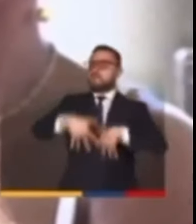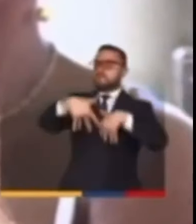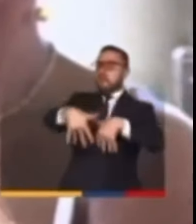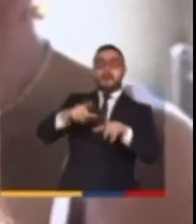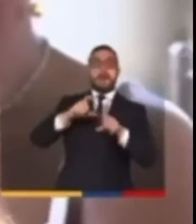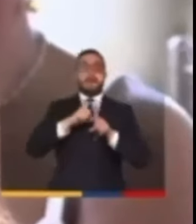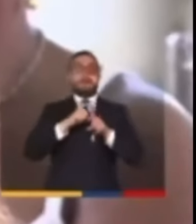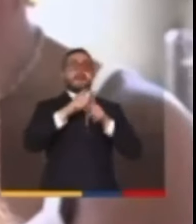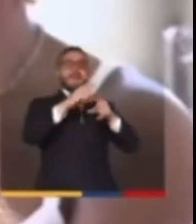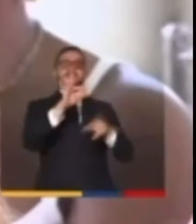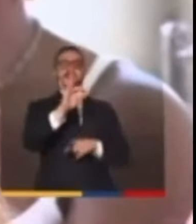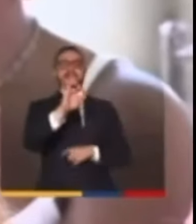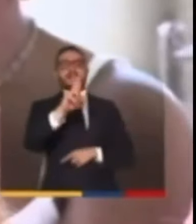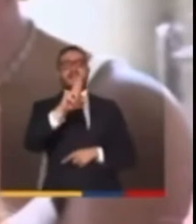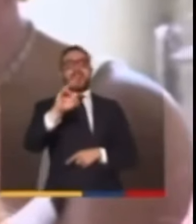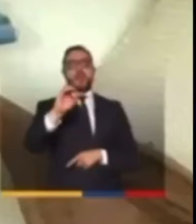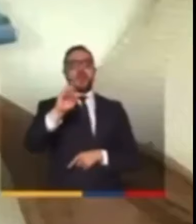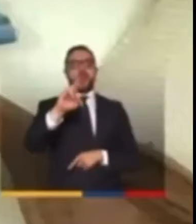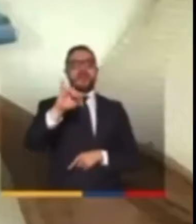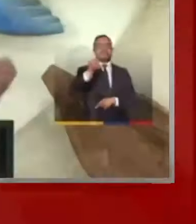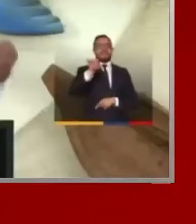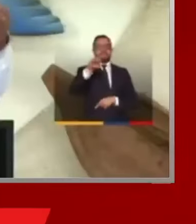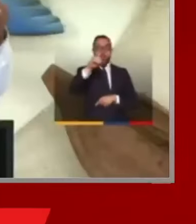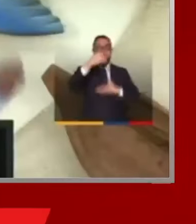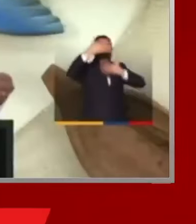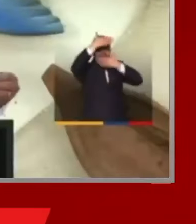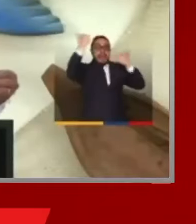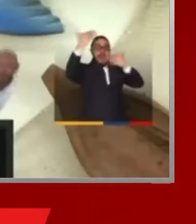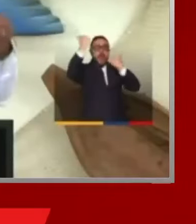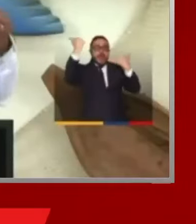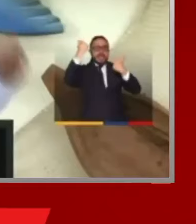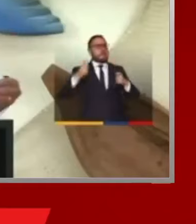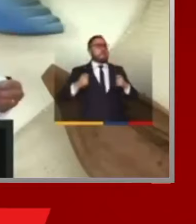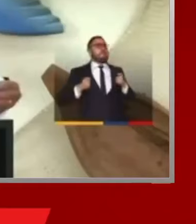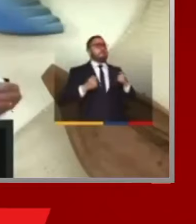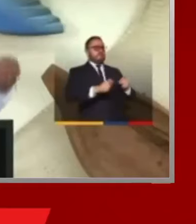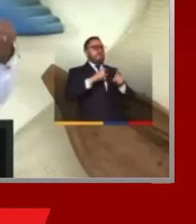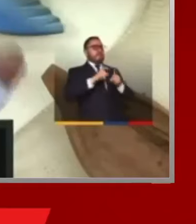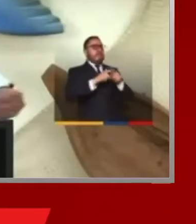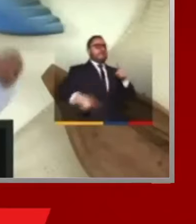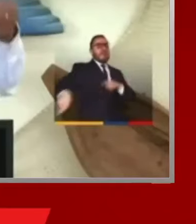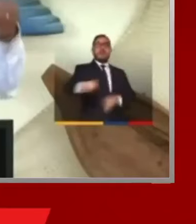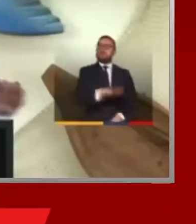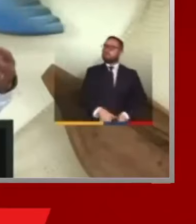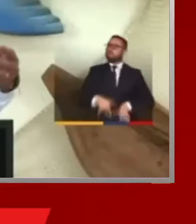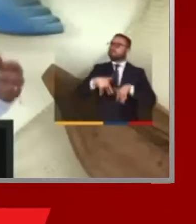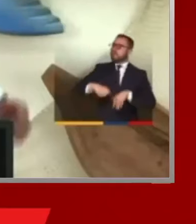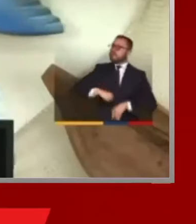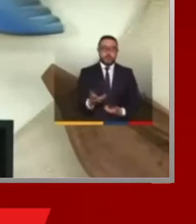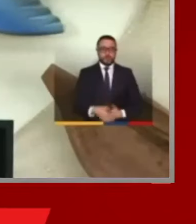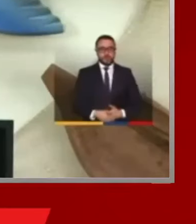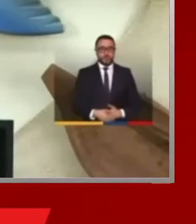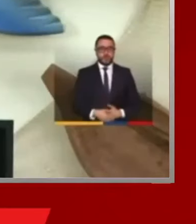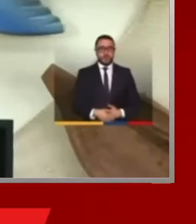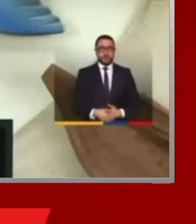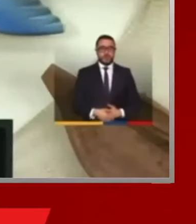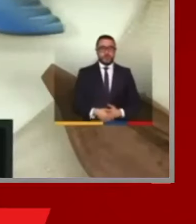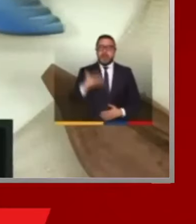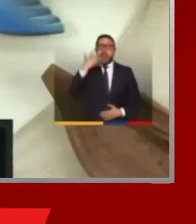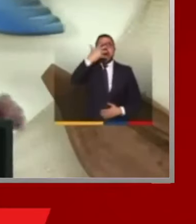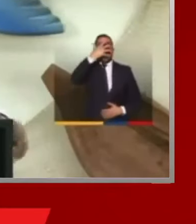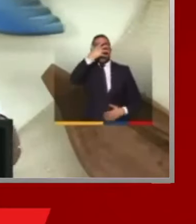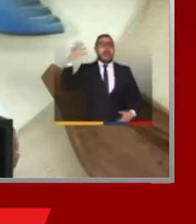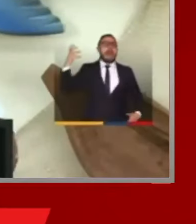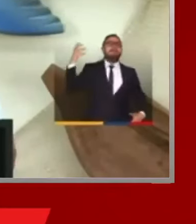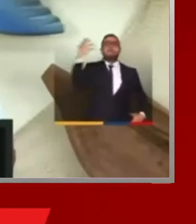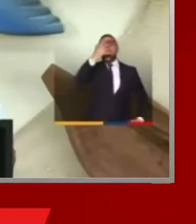confrontativo. Yo diría que está entrando un poquito en ir a Jairo. Ve que ahí también tiene el mismo bailadito. El generalmente,